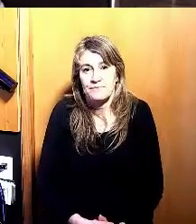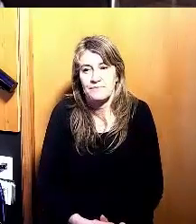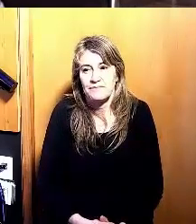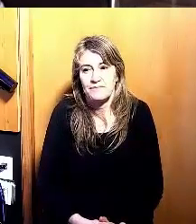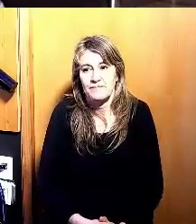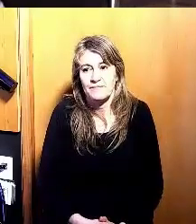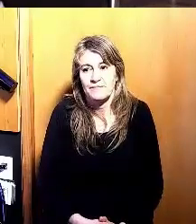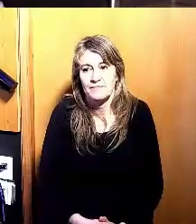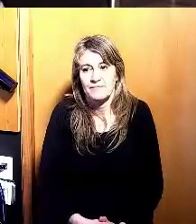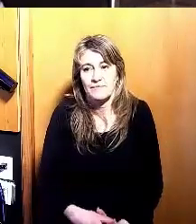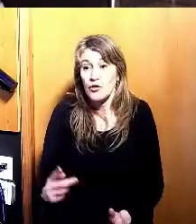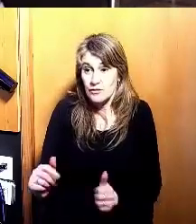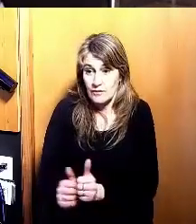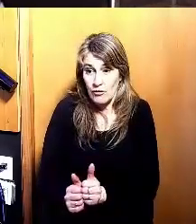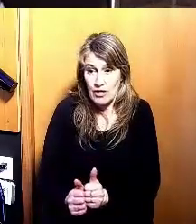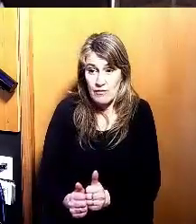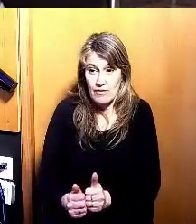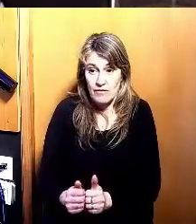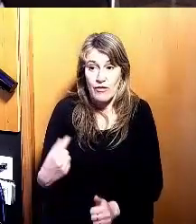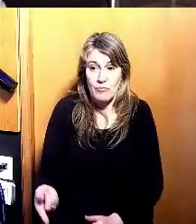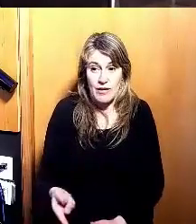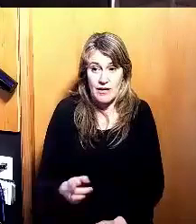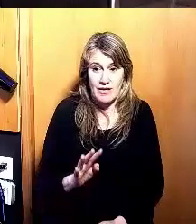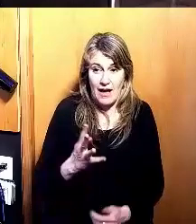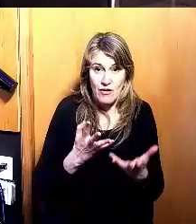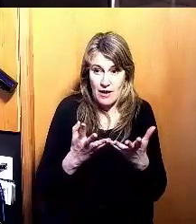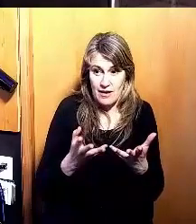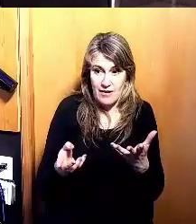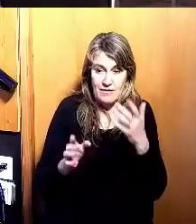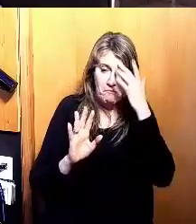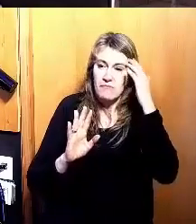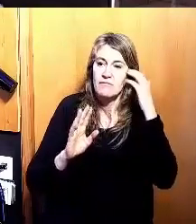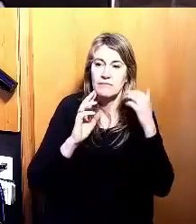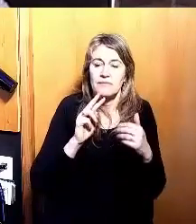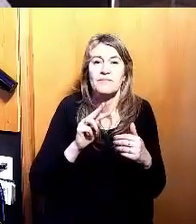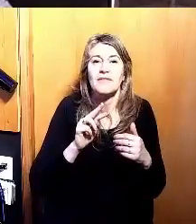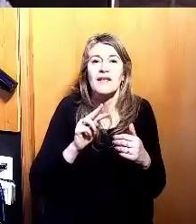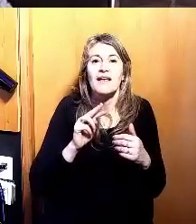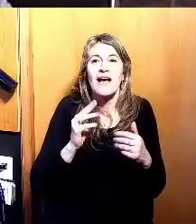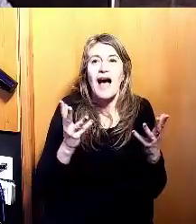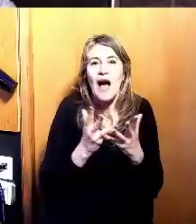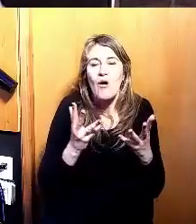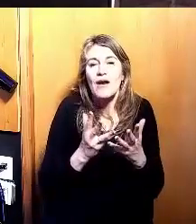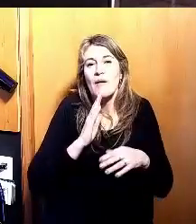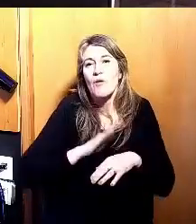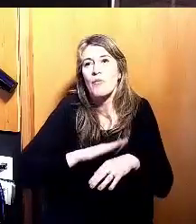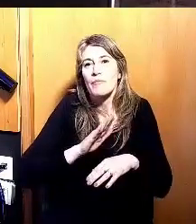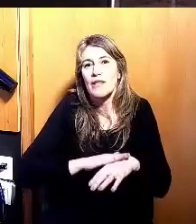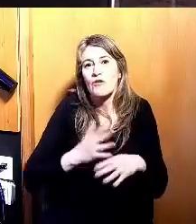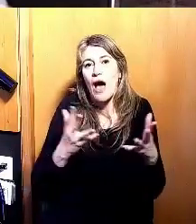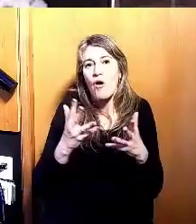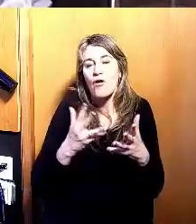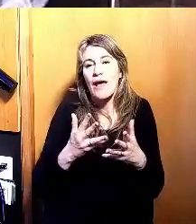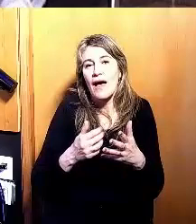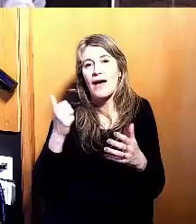Me dan muchas ganas de comentar cosas porque las conozco demasiado de cerca, pero no es el momento. Y bueno, y con eso damos lugar a Virginia, que